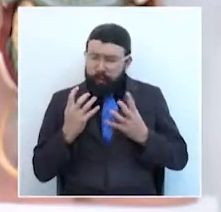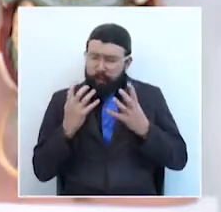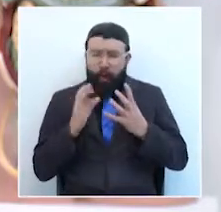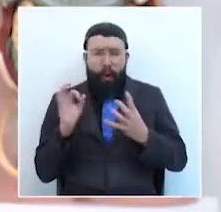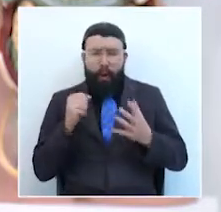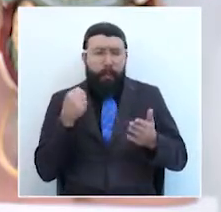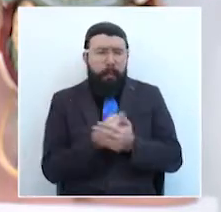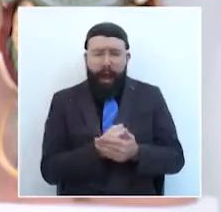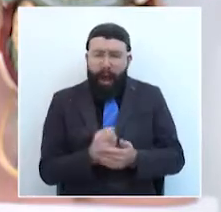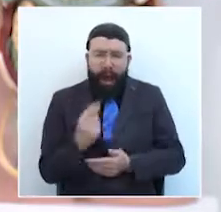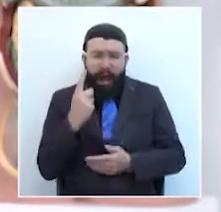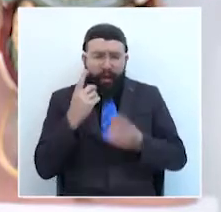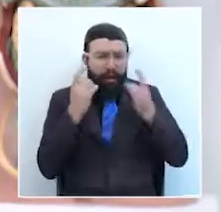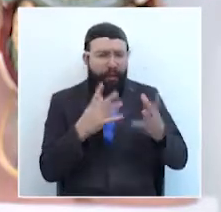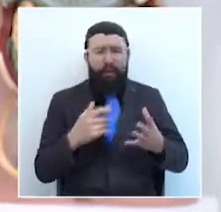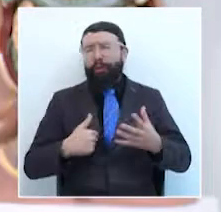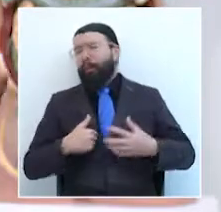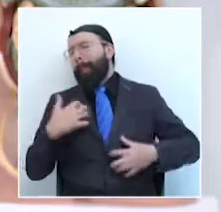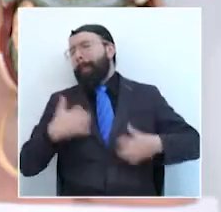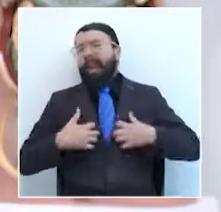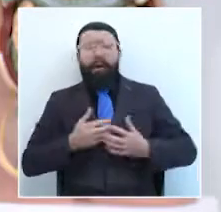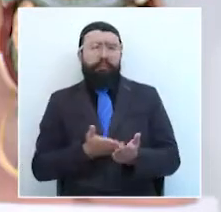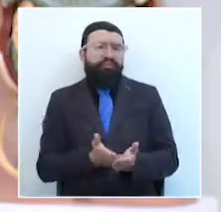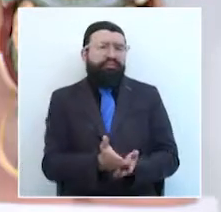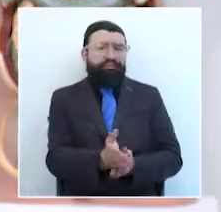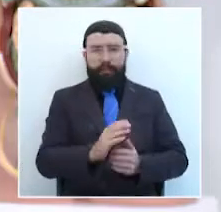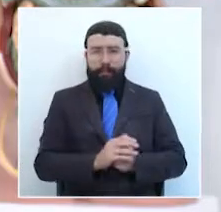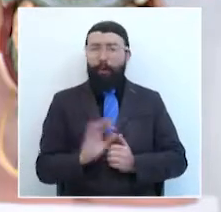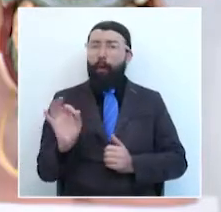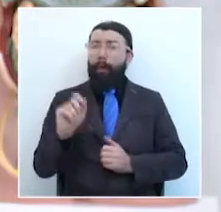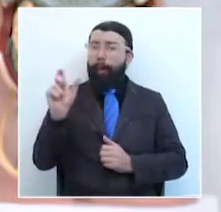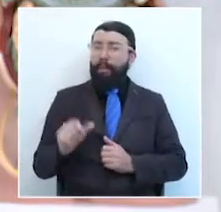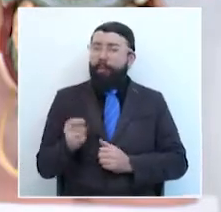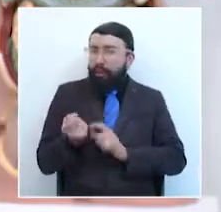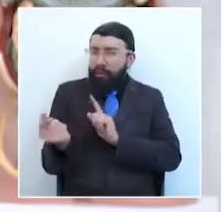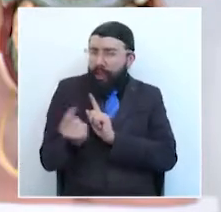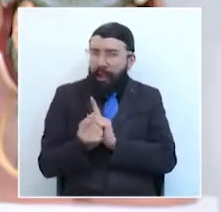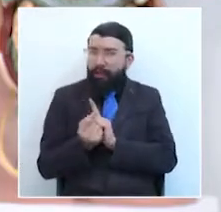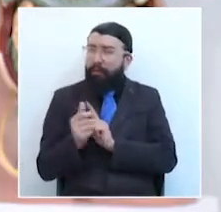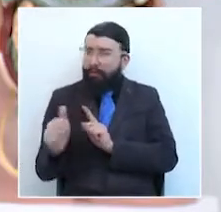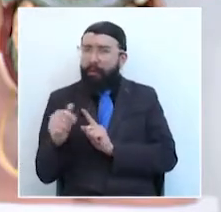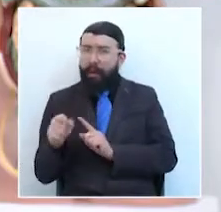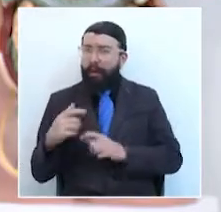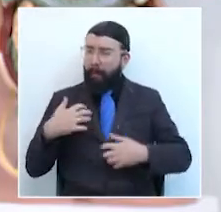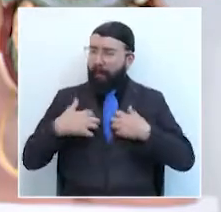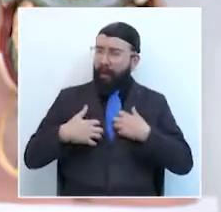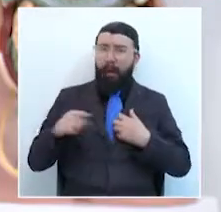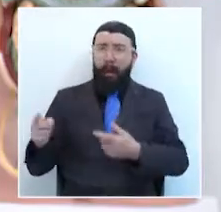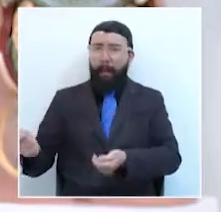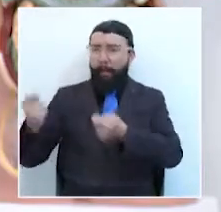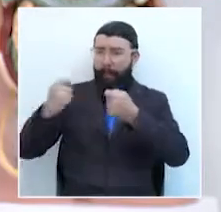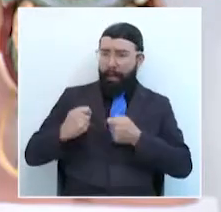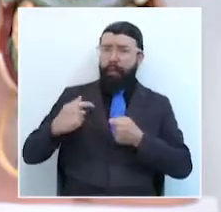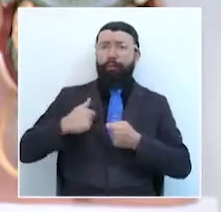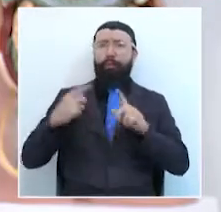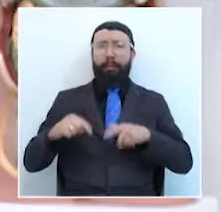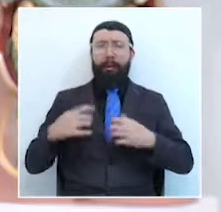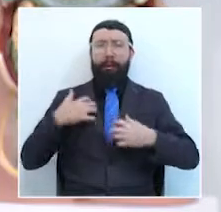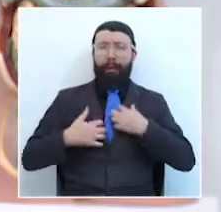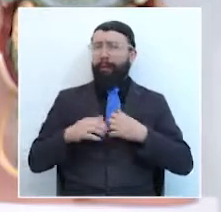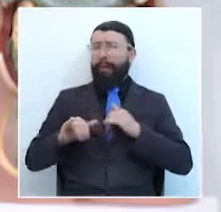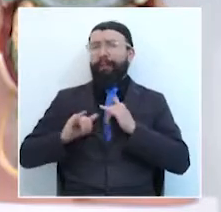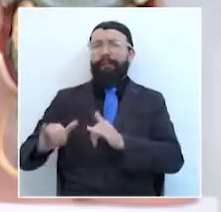esas fobias o que una persona también tiene esa fobia y es alguien cercano que también digamos que no la va no la transmite